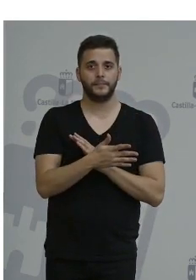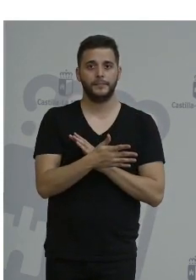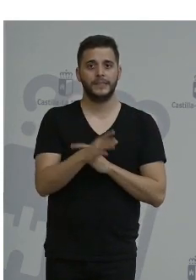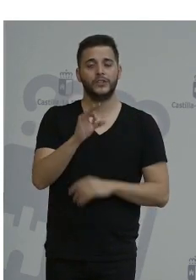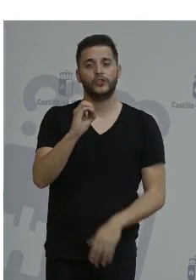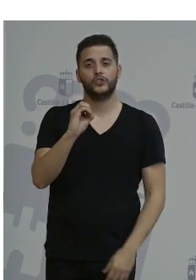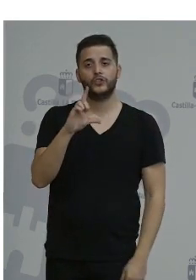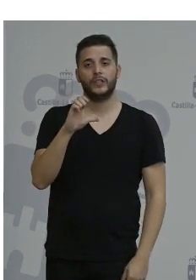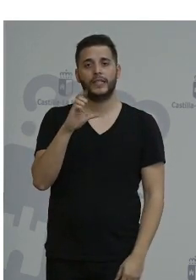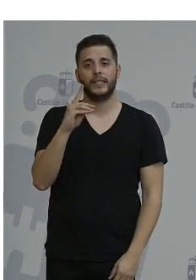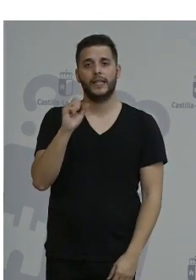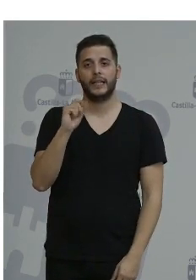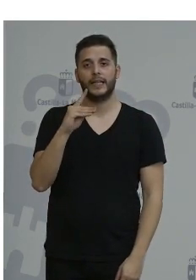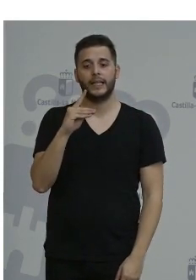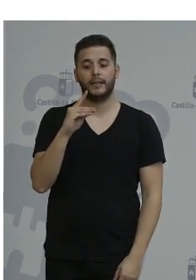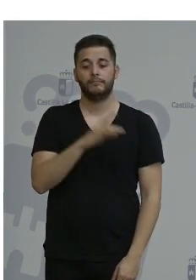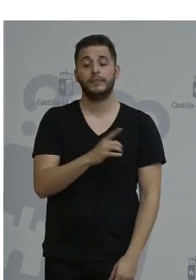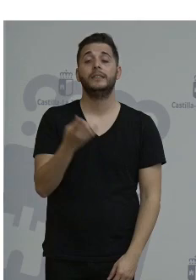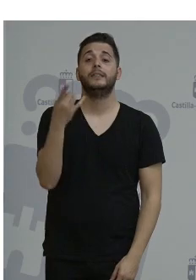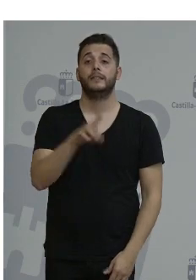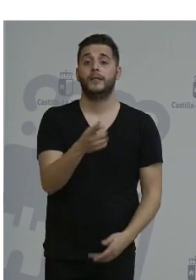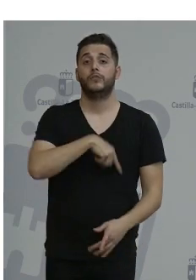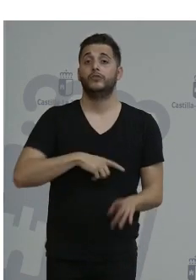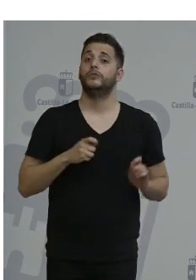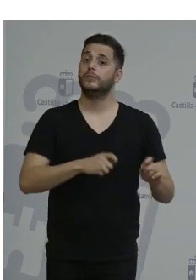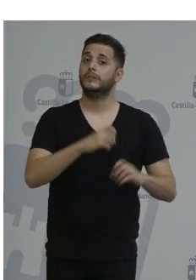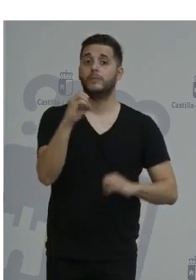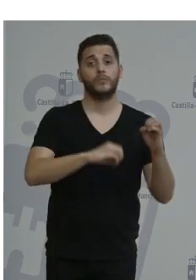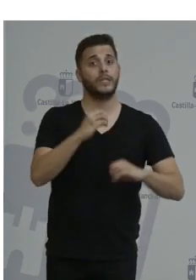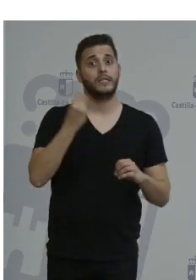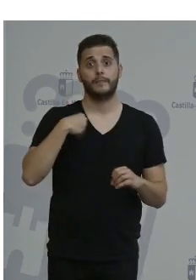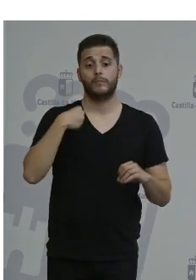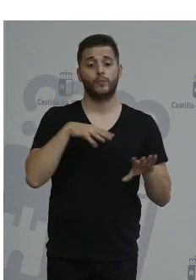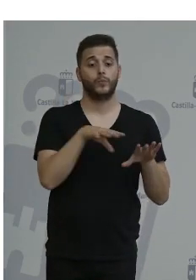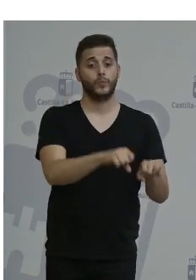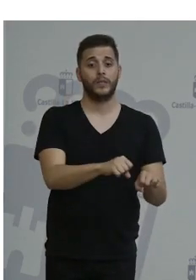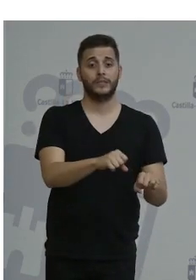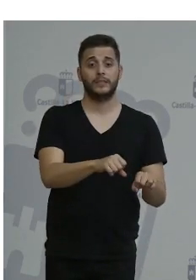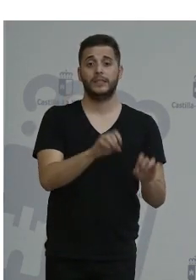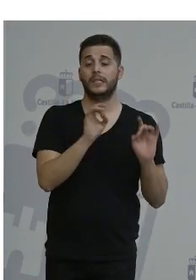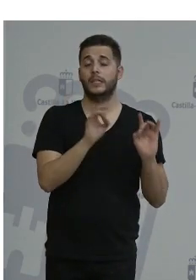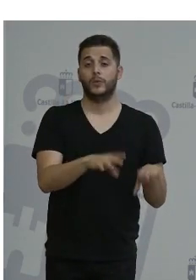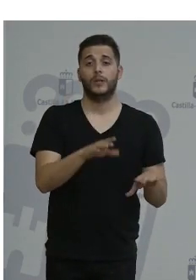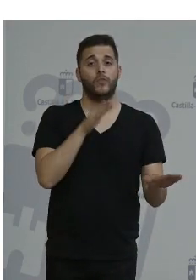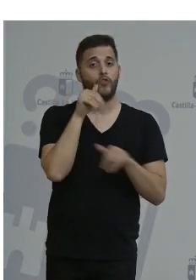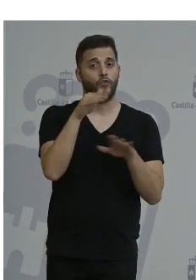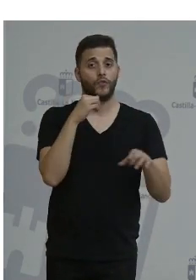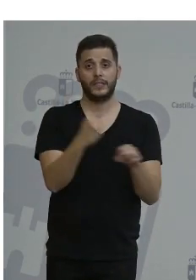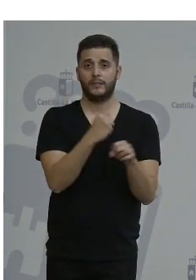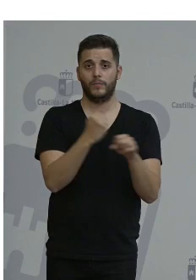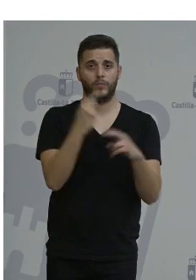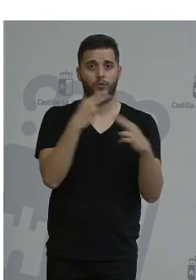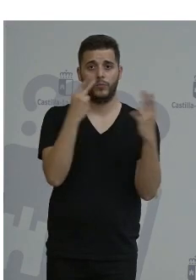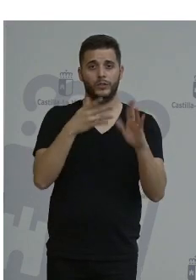Soledad también aplicamos los mismos porcentajes de reserva que se aplican en la oferta de empleo público es decir